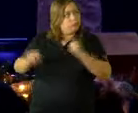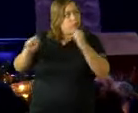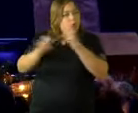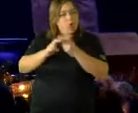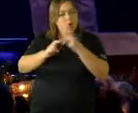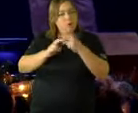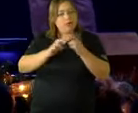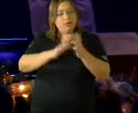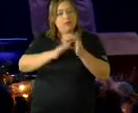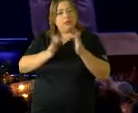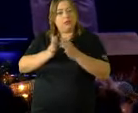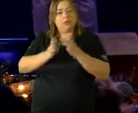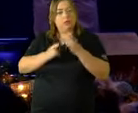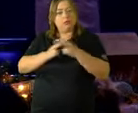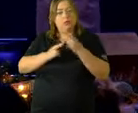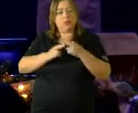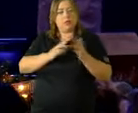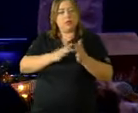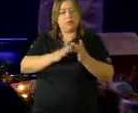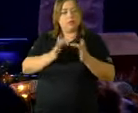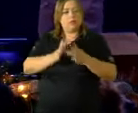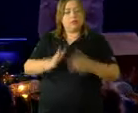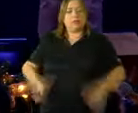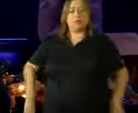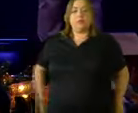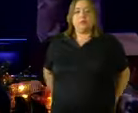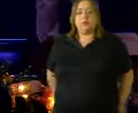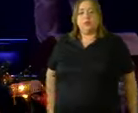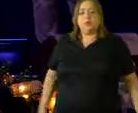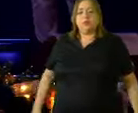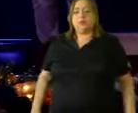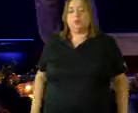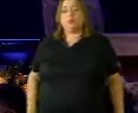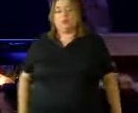de Jesús, en el nombre de Jesús.